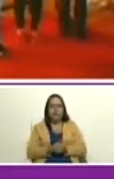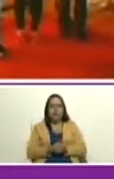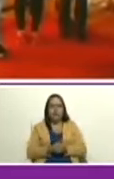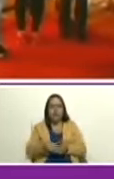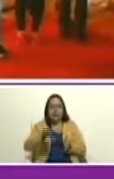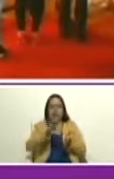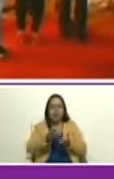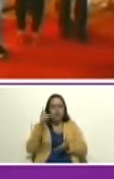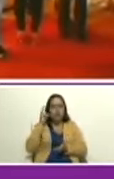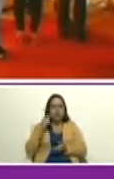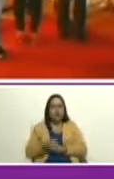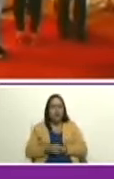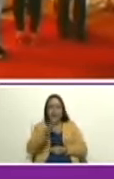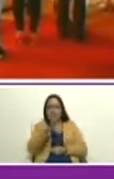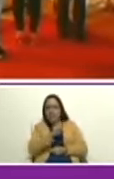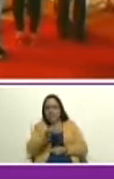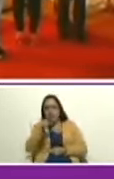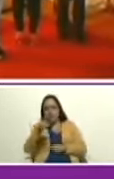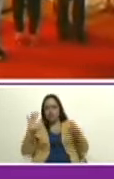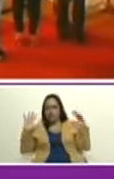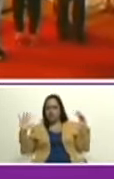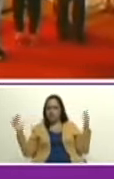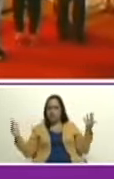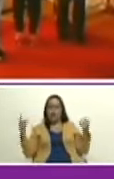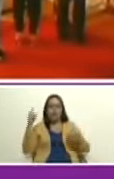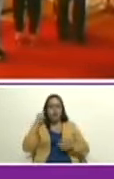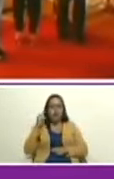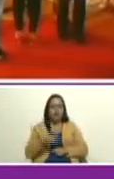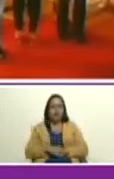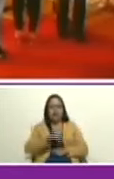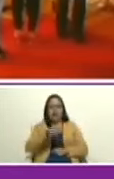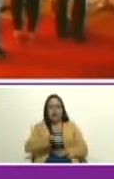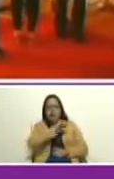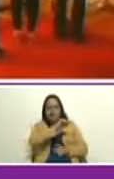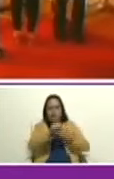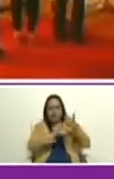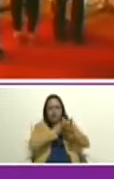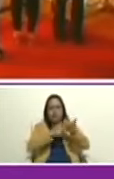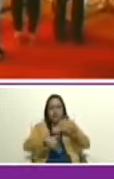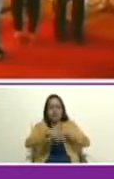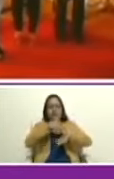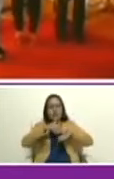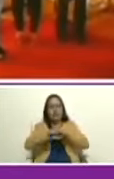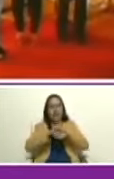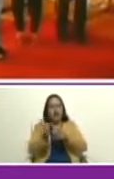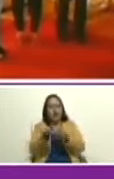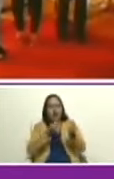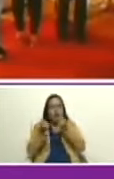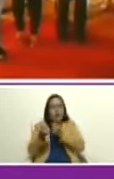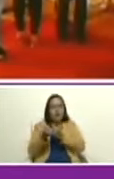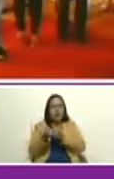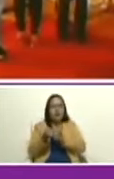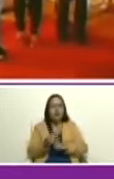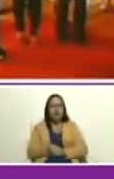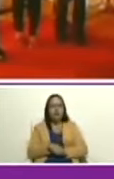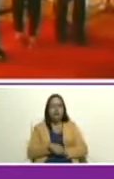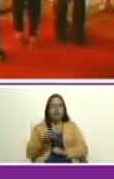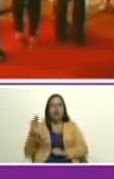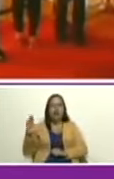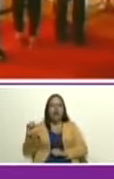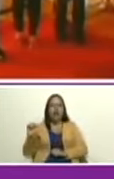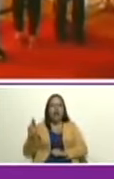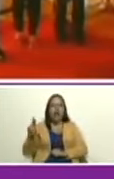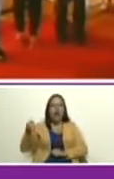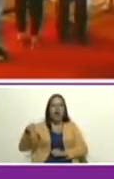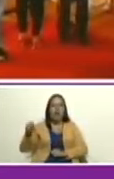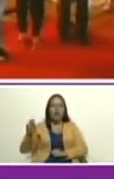mujeres, Adolfo. También está con la viceministra de Comercio, Carmen González,